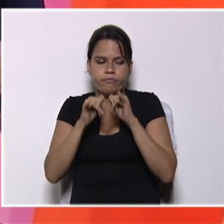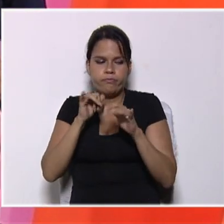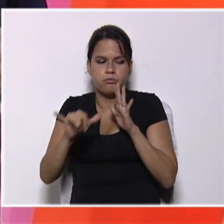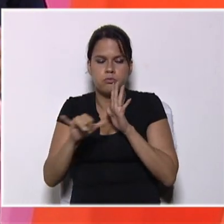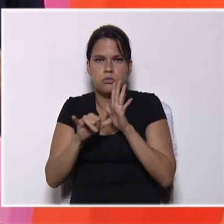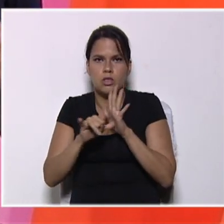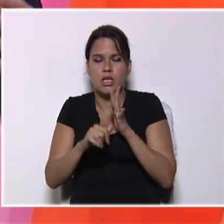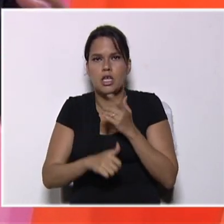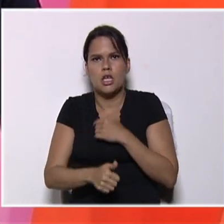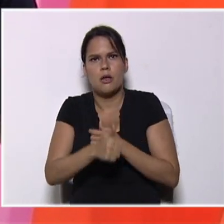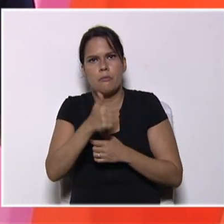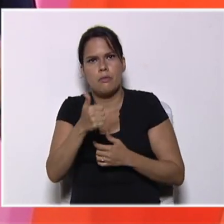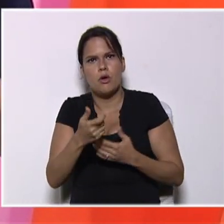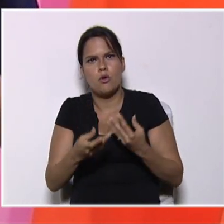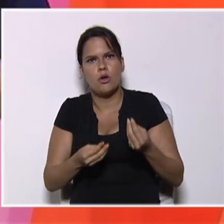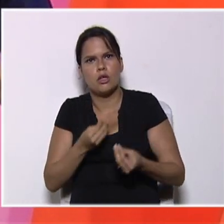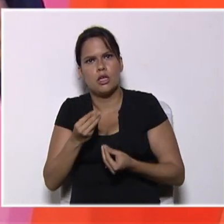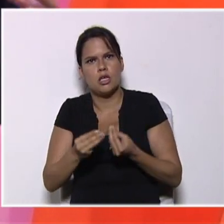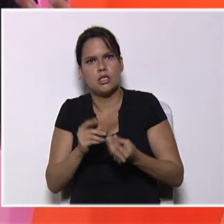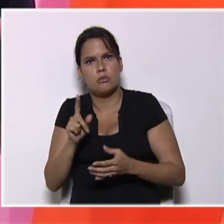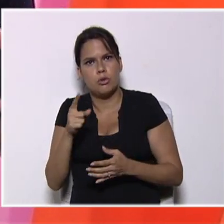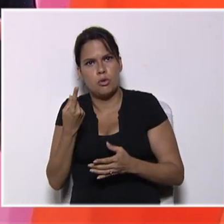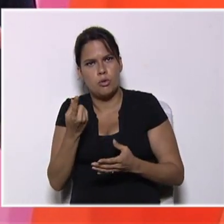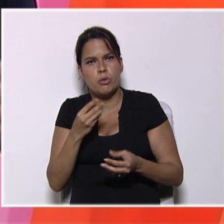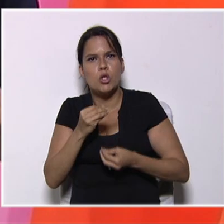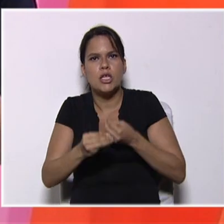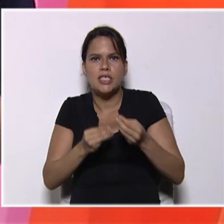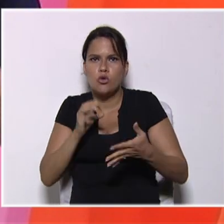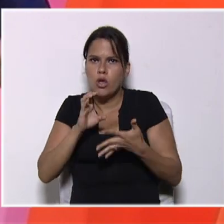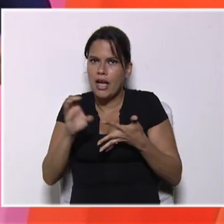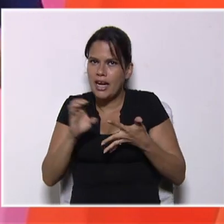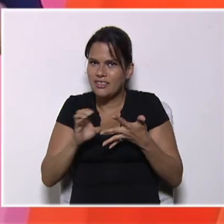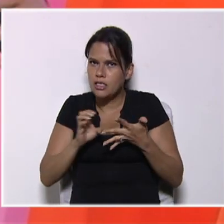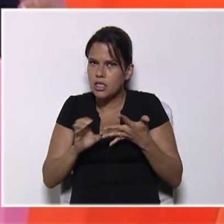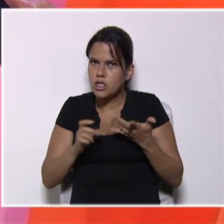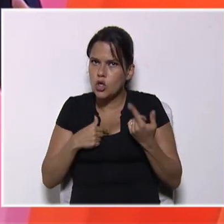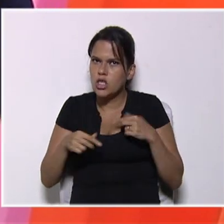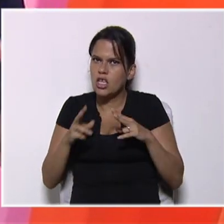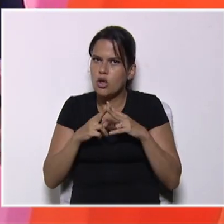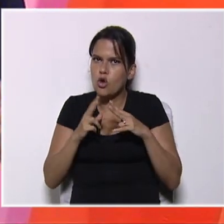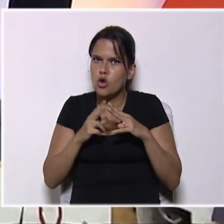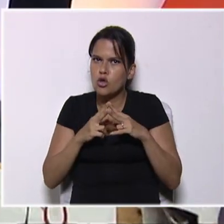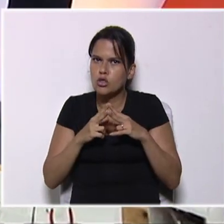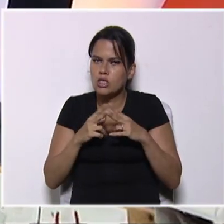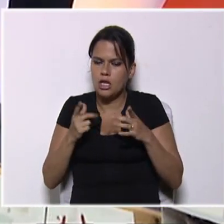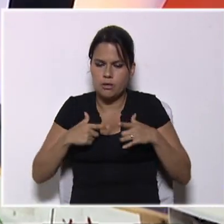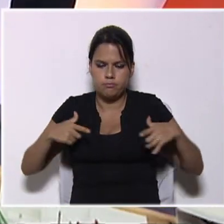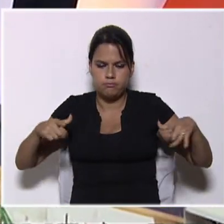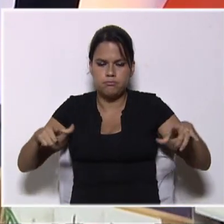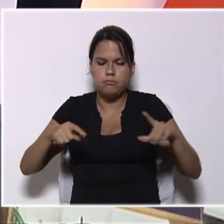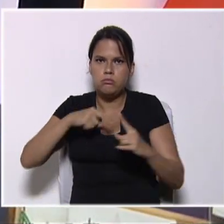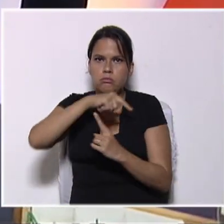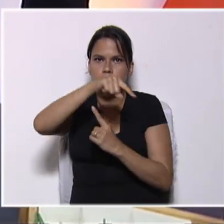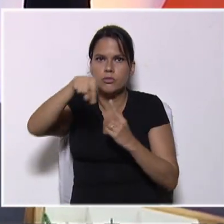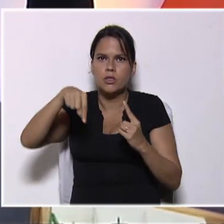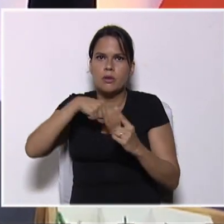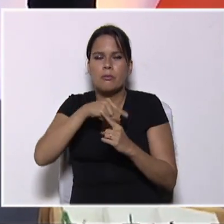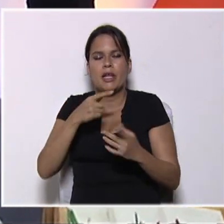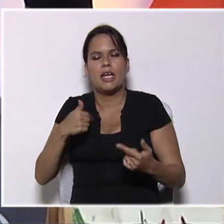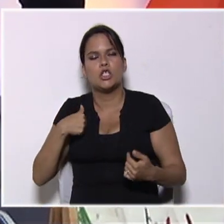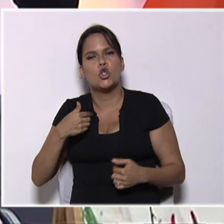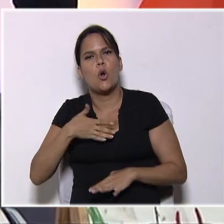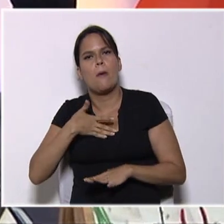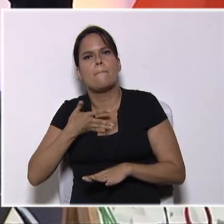mejor que pasar un primer momento haciendo una caracterización de conocer realmente qué es lo que me rodea para que me permita a mí entonces